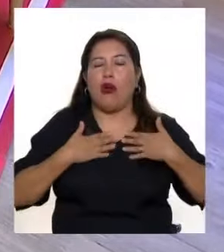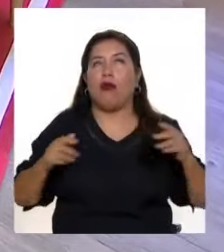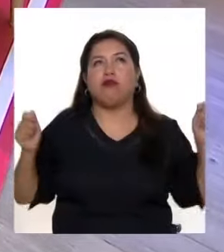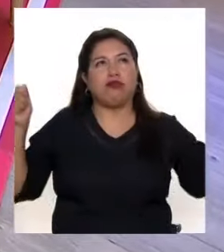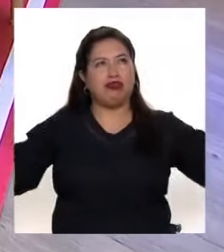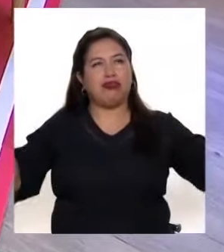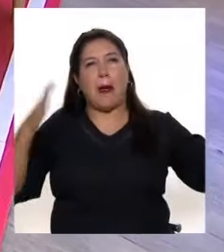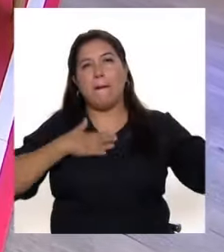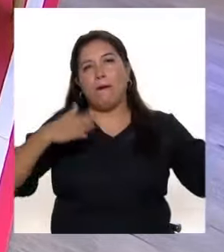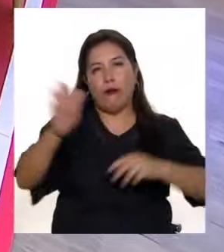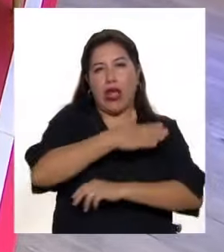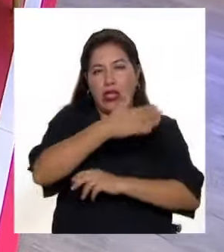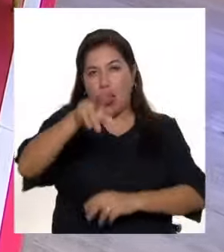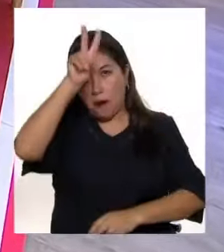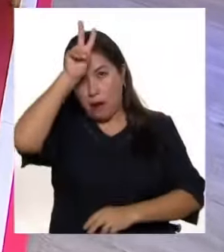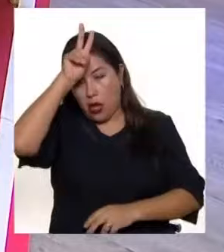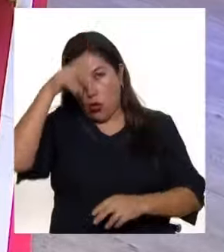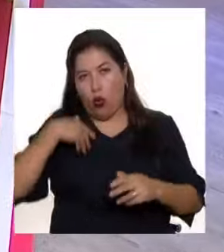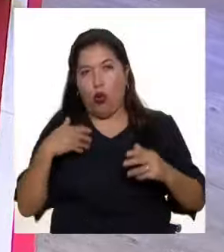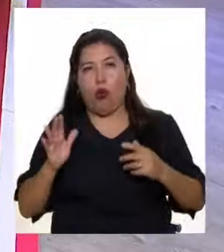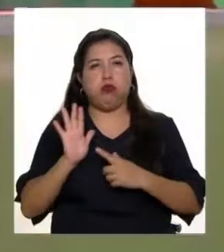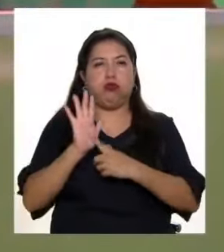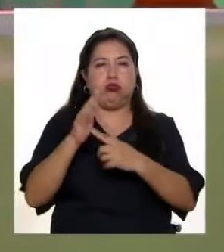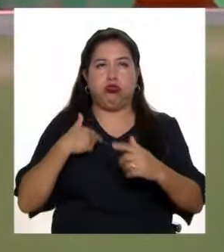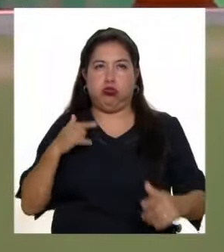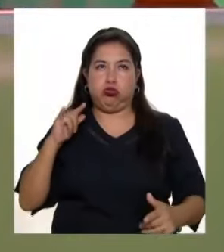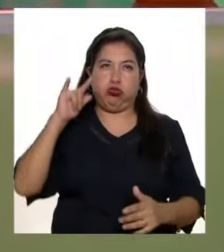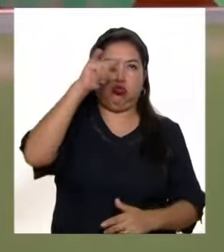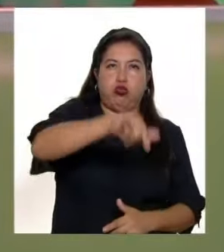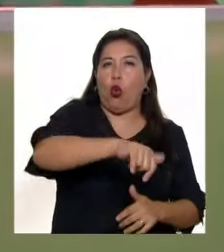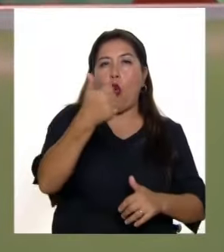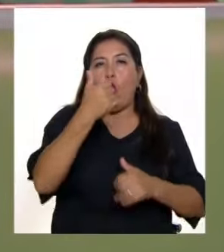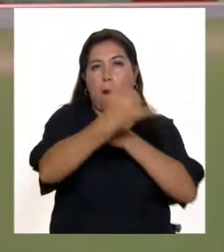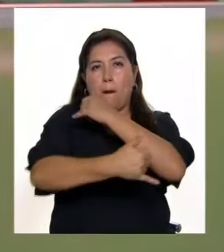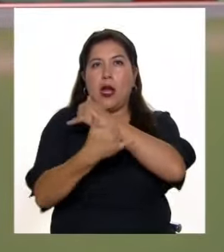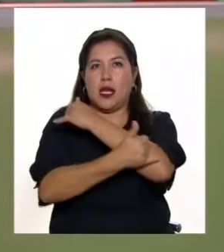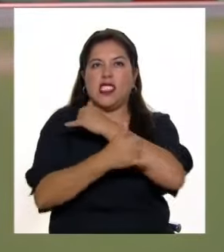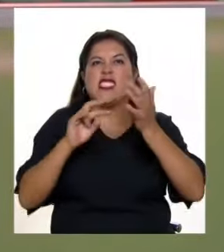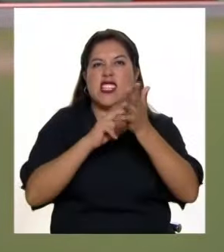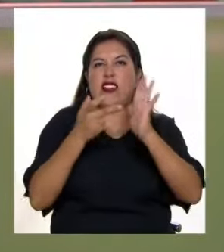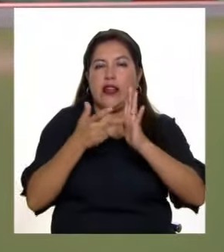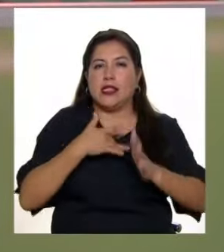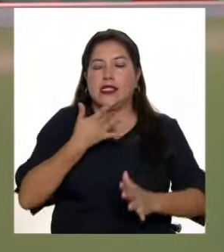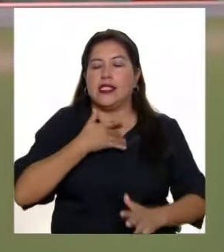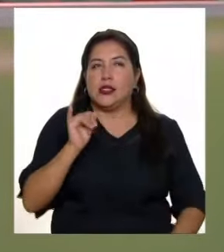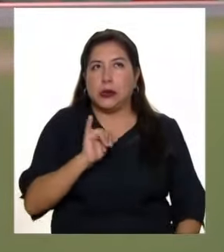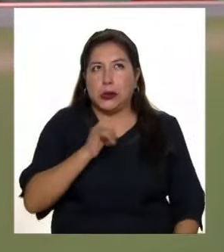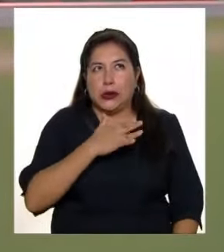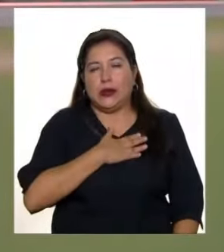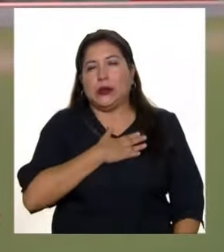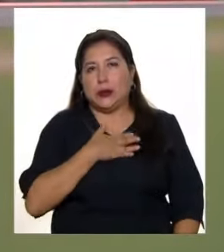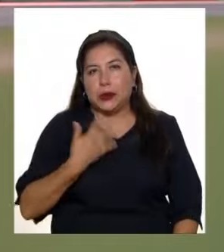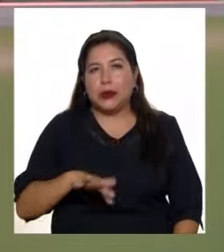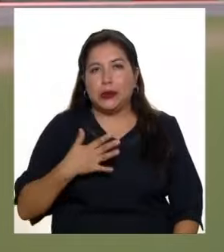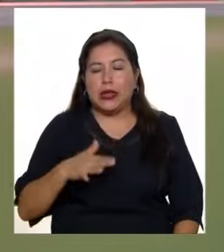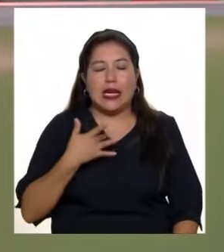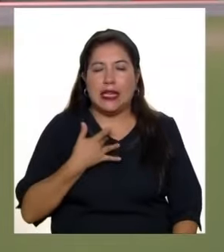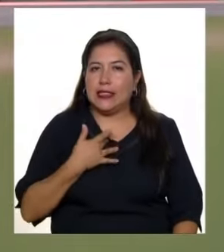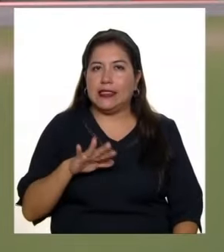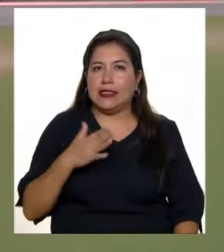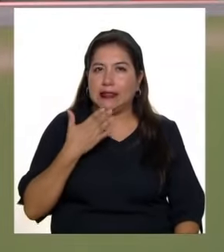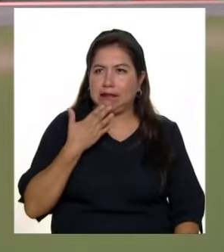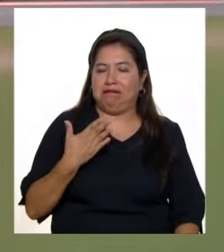salir al extranjero a representarlo, ya es un logro. Por supuesto. Es increíble. Así que tengo los bajones, que está bien, que